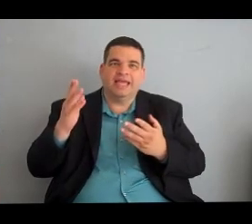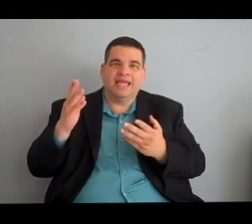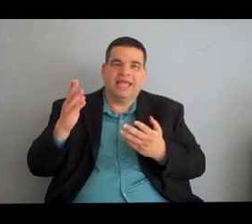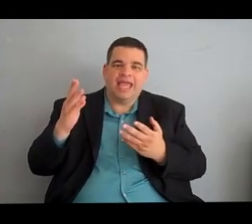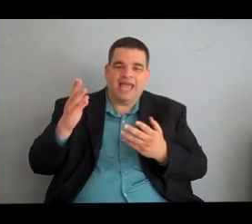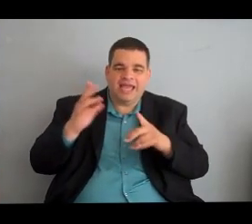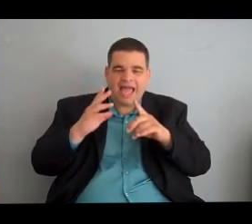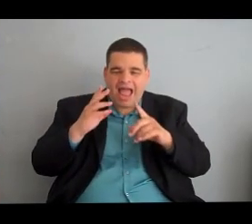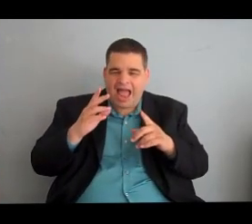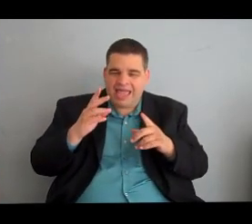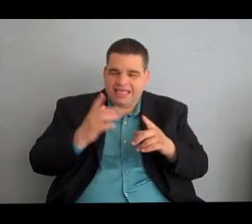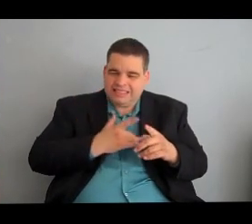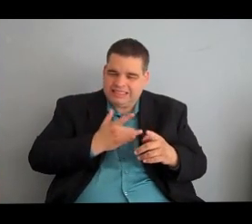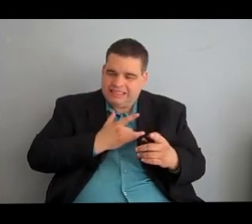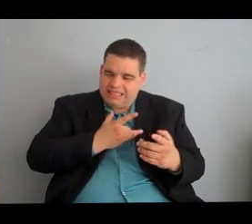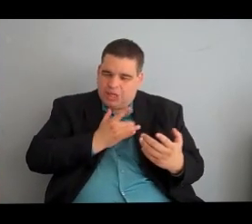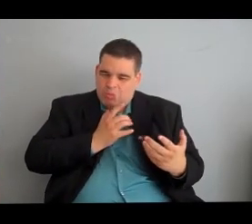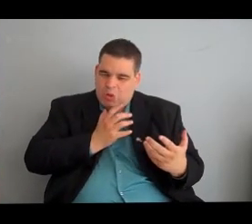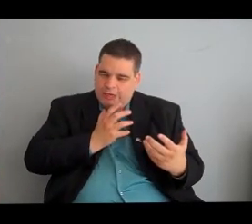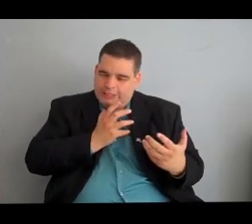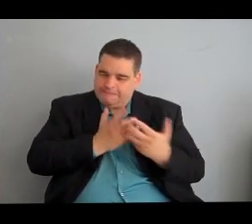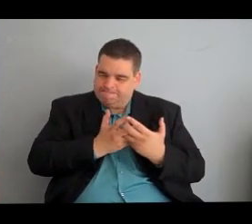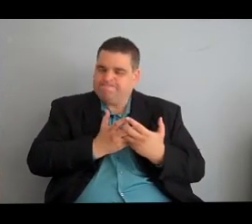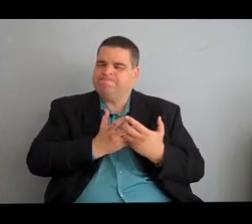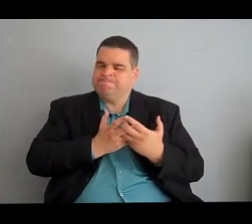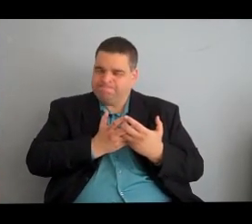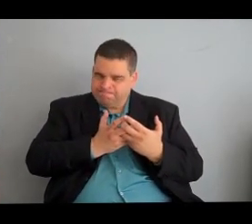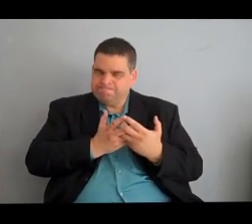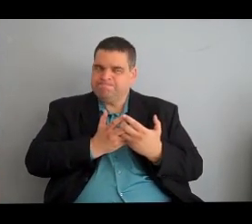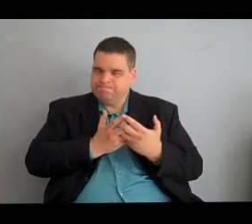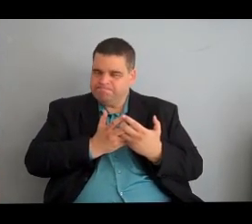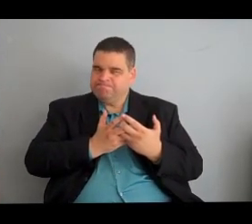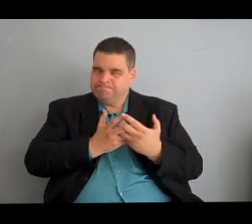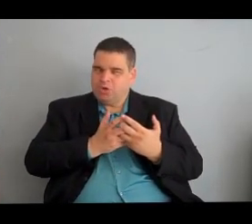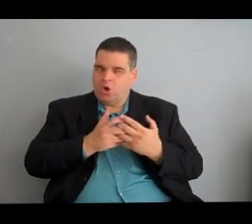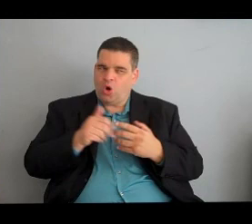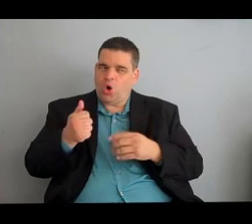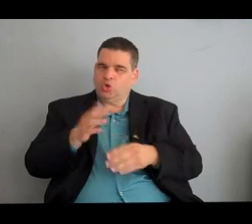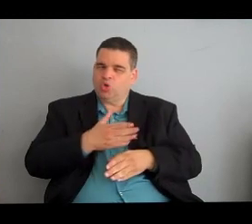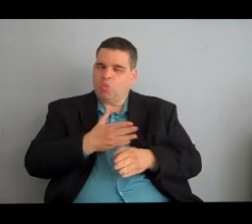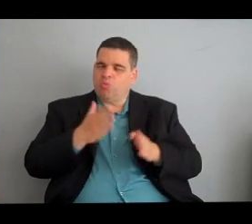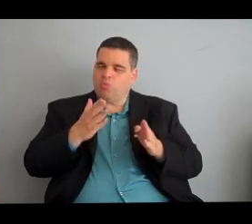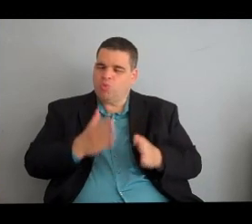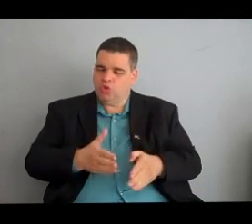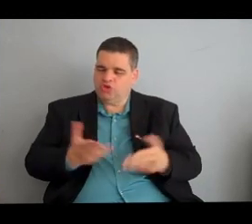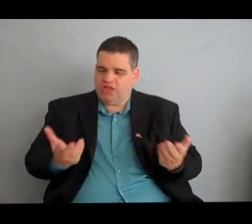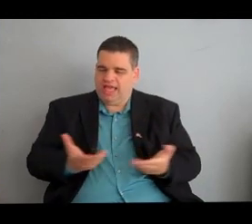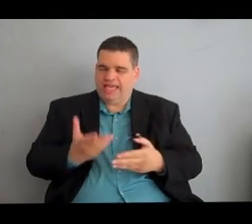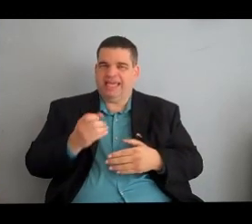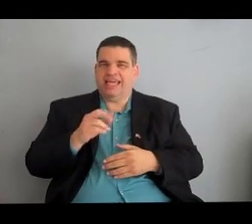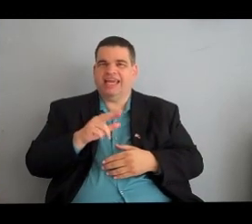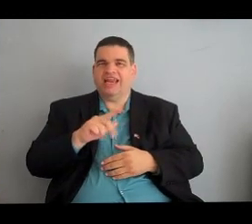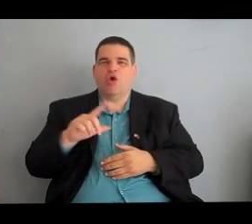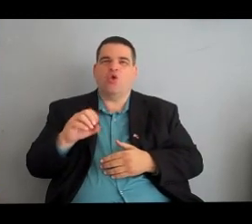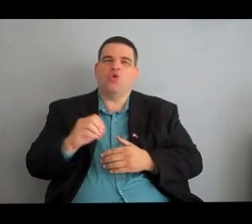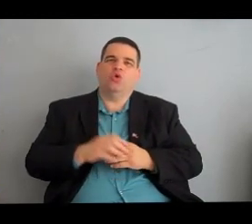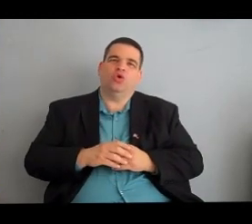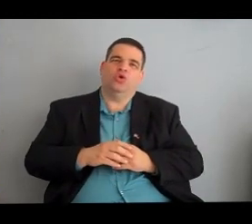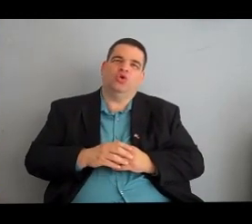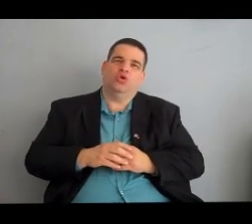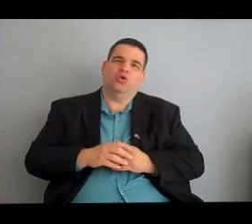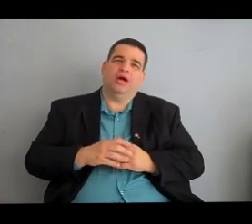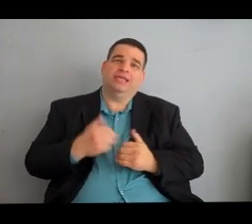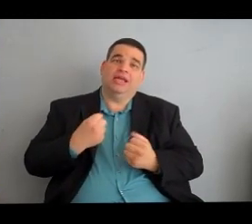trabaja... Esto es un palo. Y criollo. Y él ha tenido bastante experiencia, y toda esa experiencia